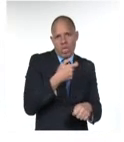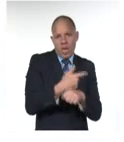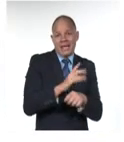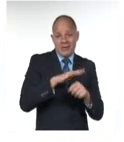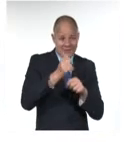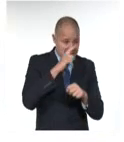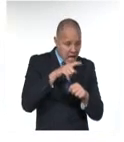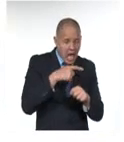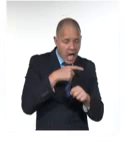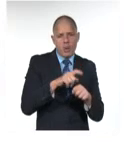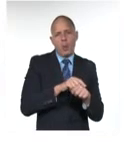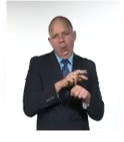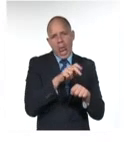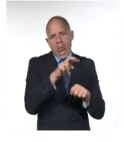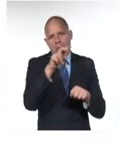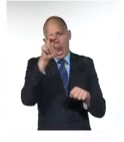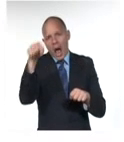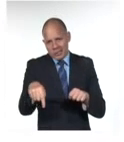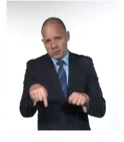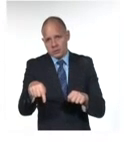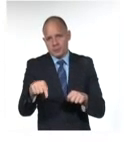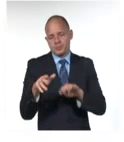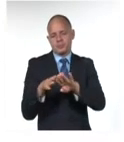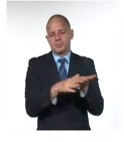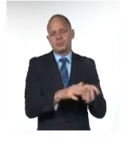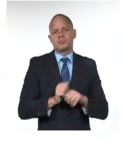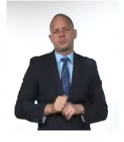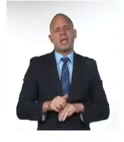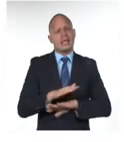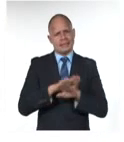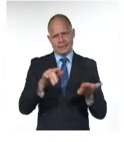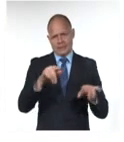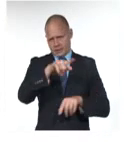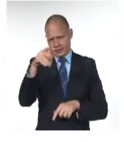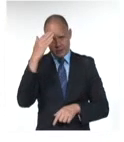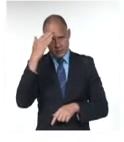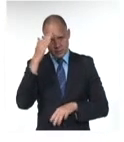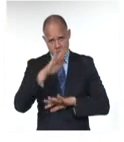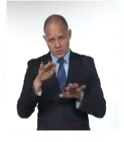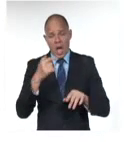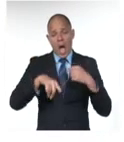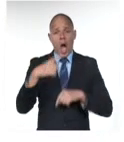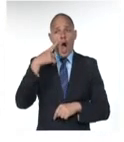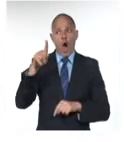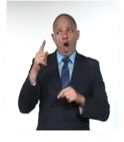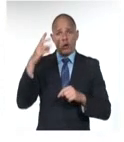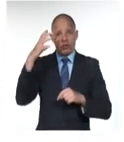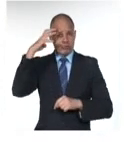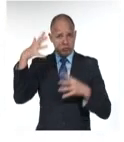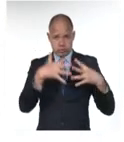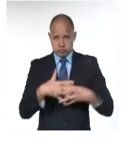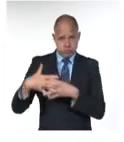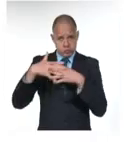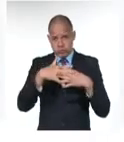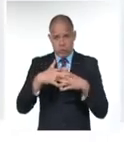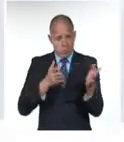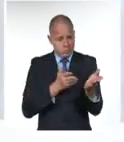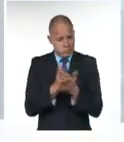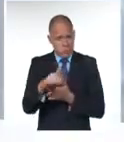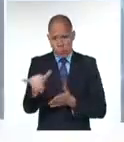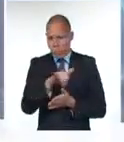cada migrante potencial. Como bien se conoce, el gobierno de los Estados Unidos ha mantenido en pleno vigor y